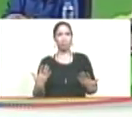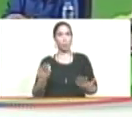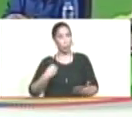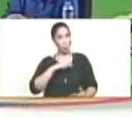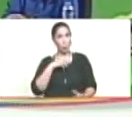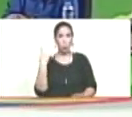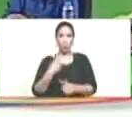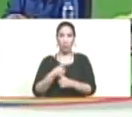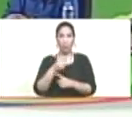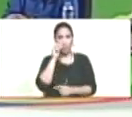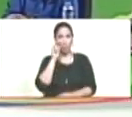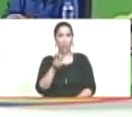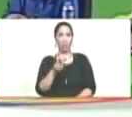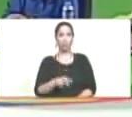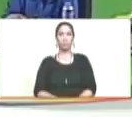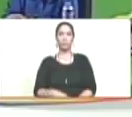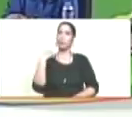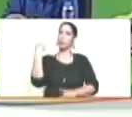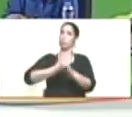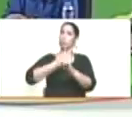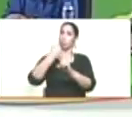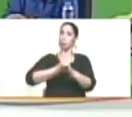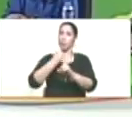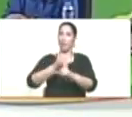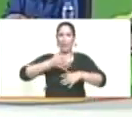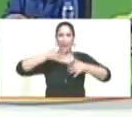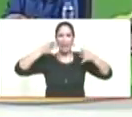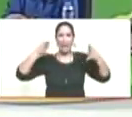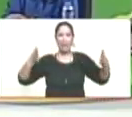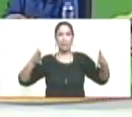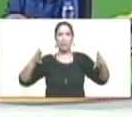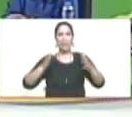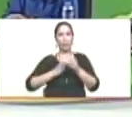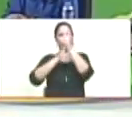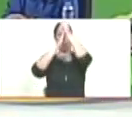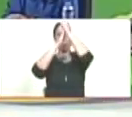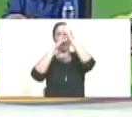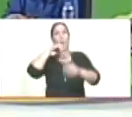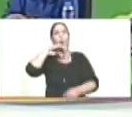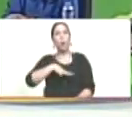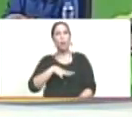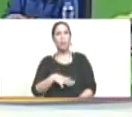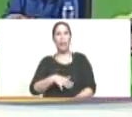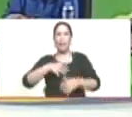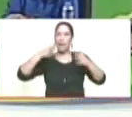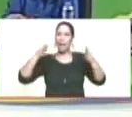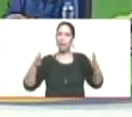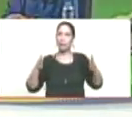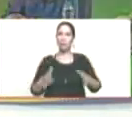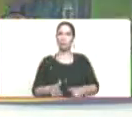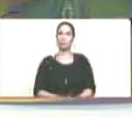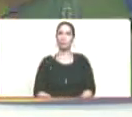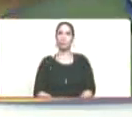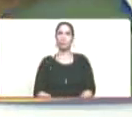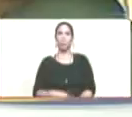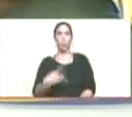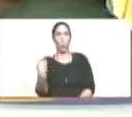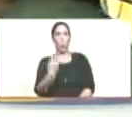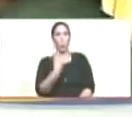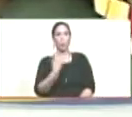cuenta que estamos en una lucha épica, heroica, histórica, grandiosa,